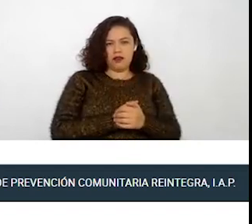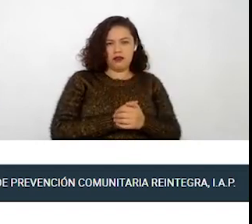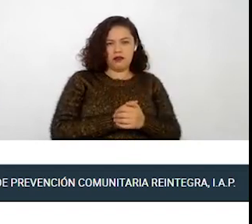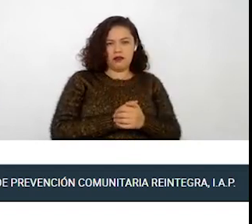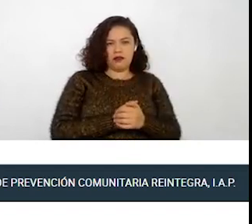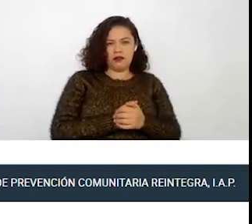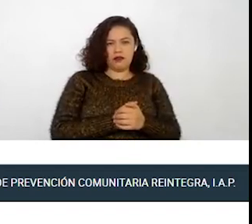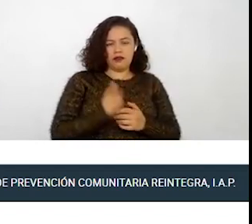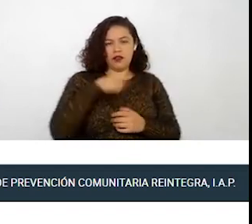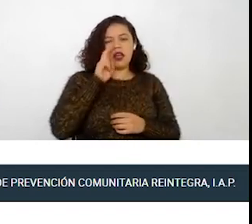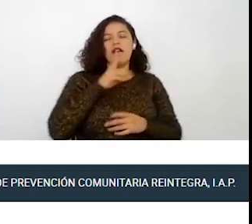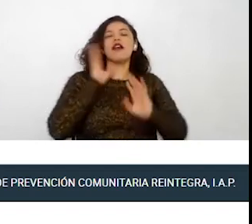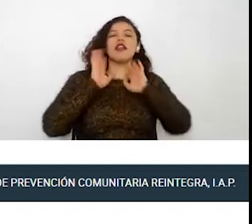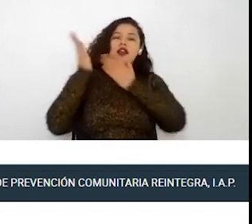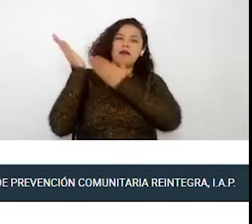aquí